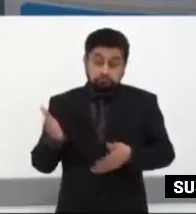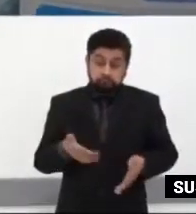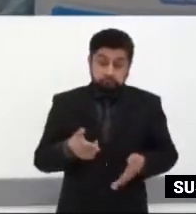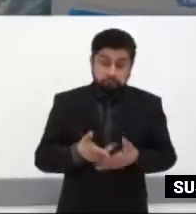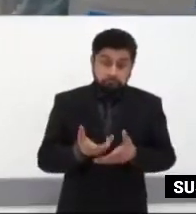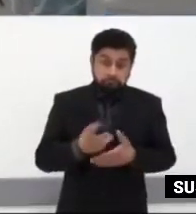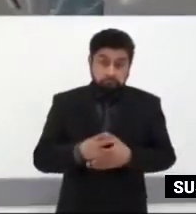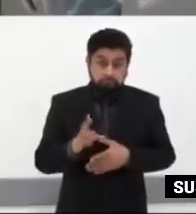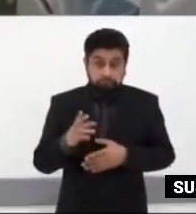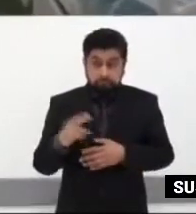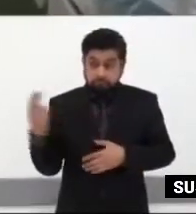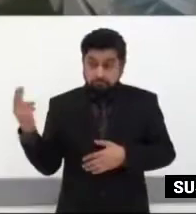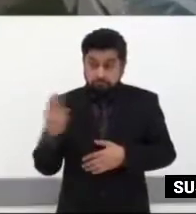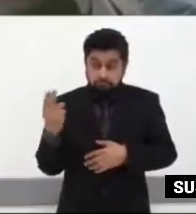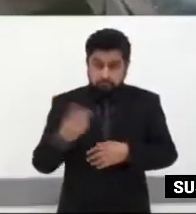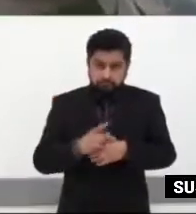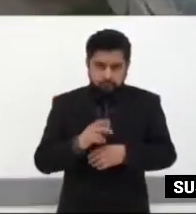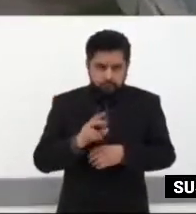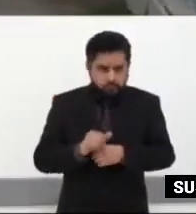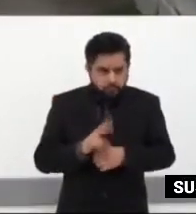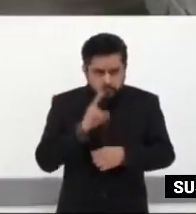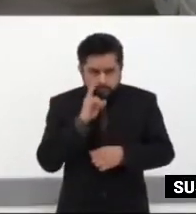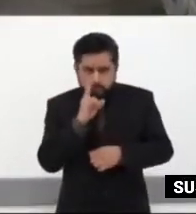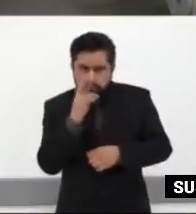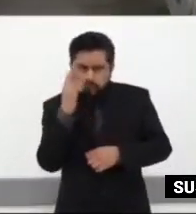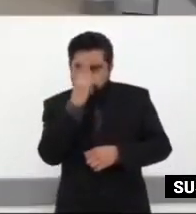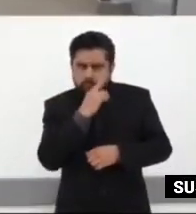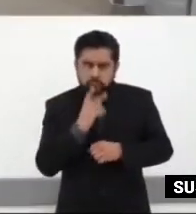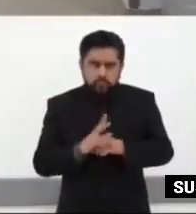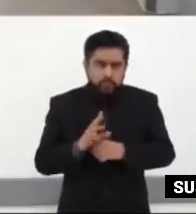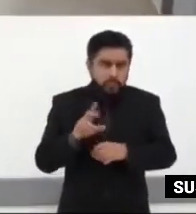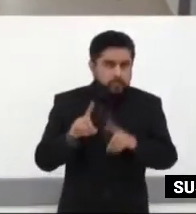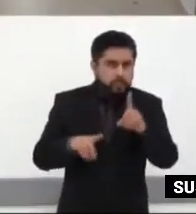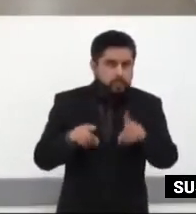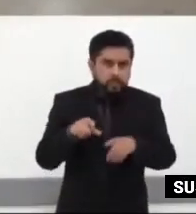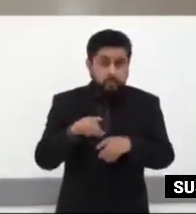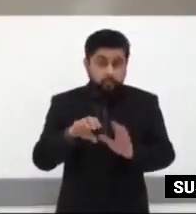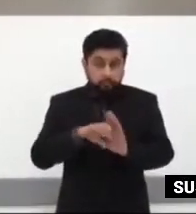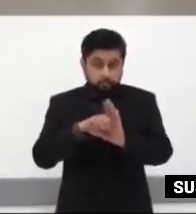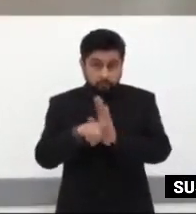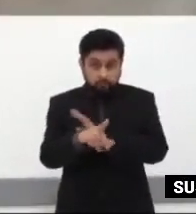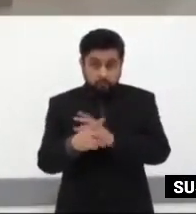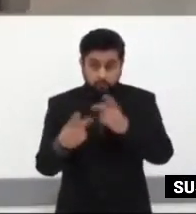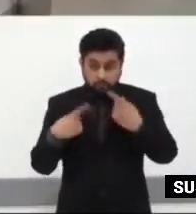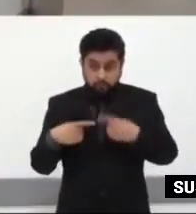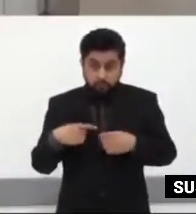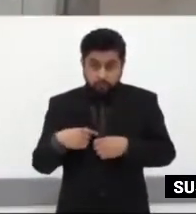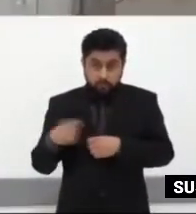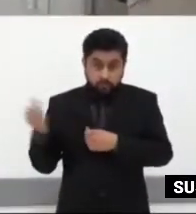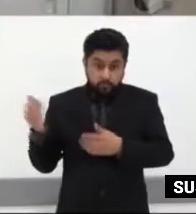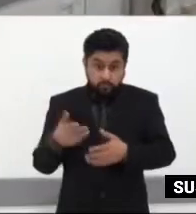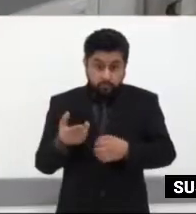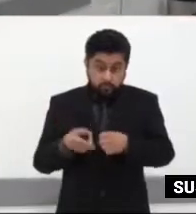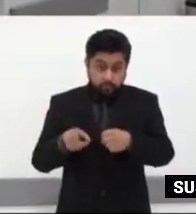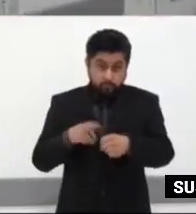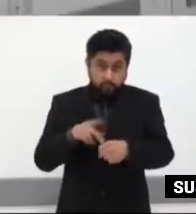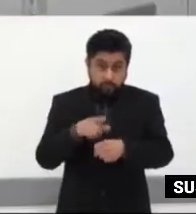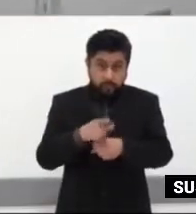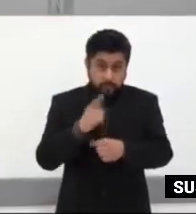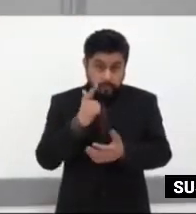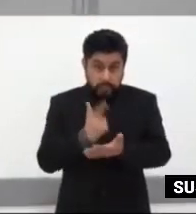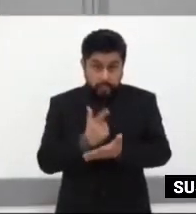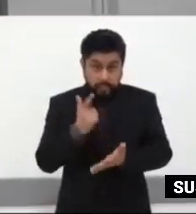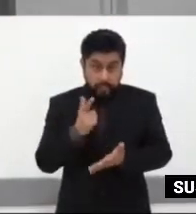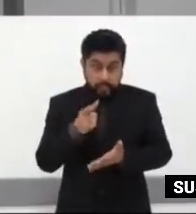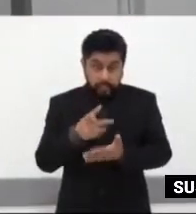a observación, se requiere de ventilación o no. Si el paciente tiene criterios de gravedad para ingresar a una